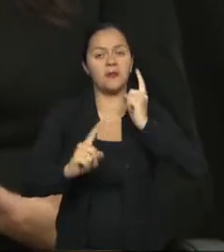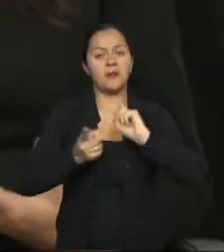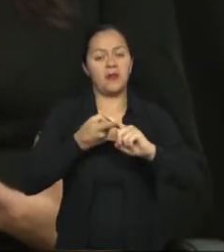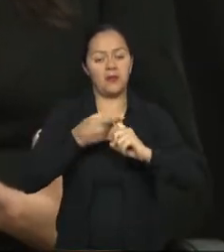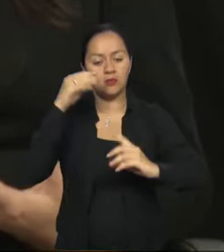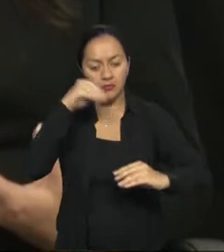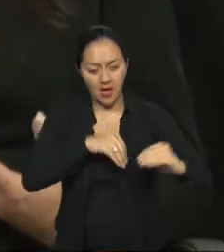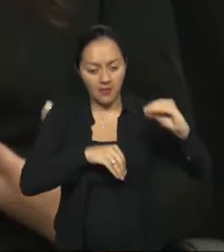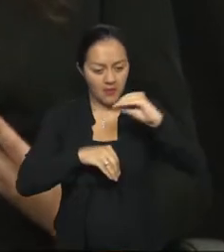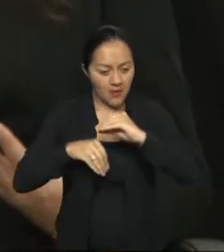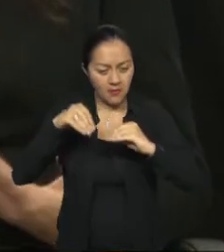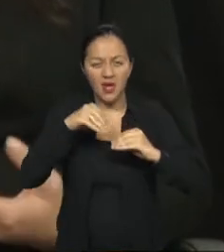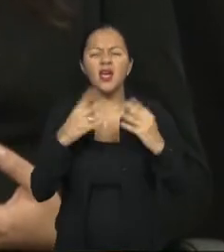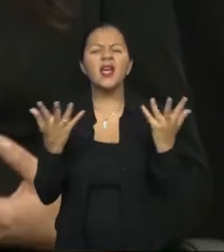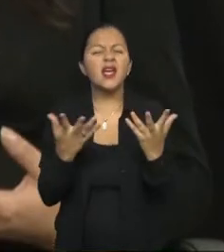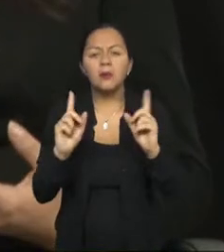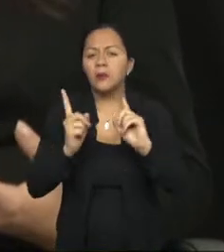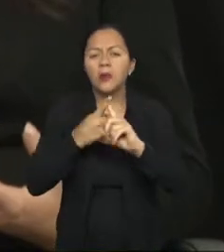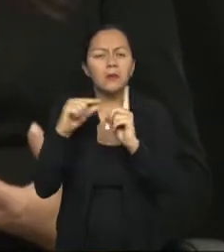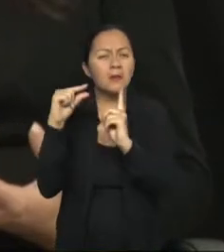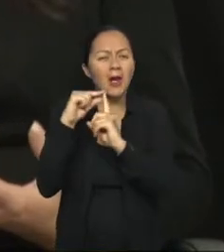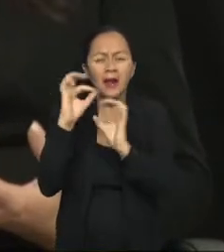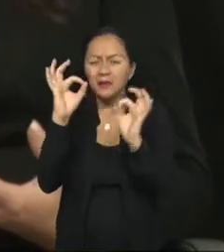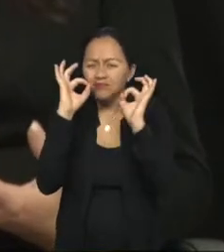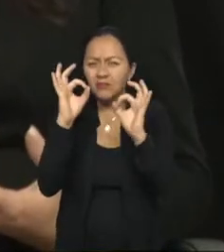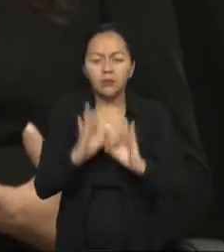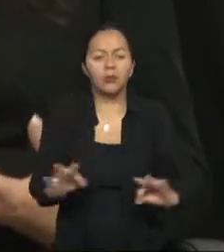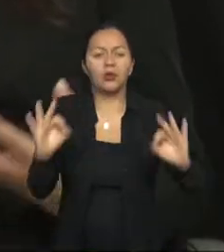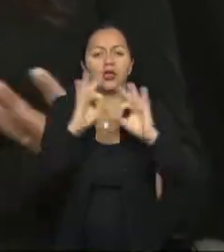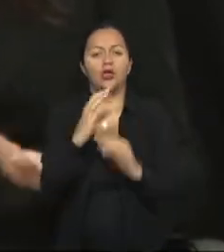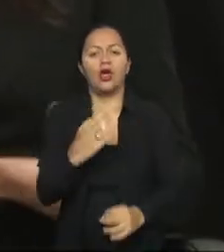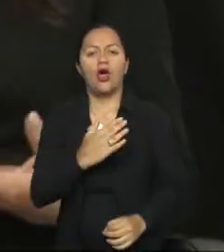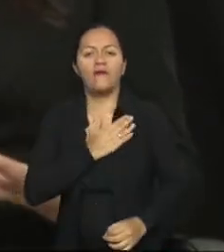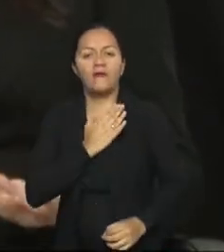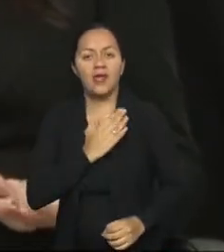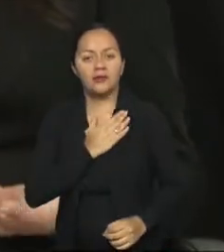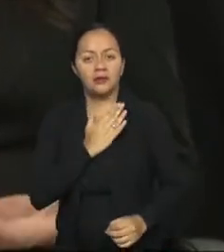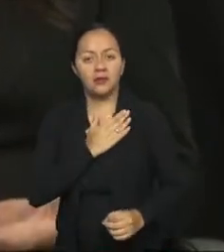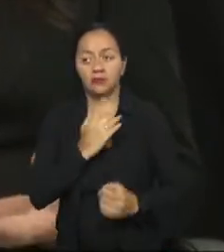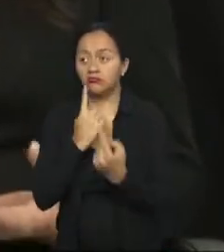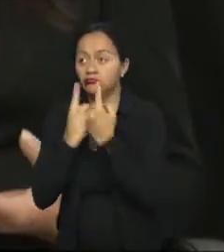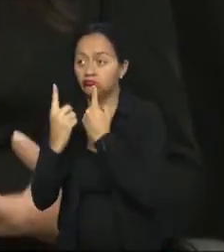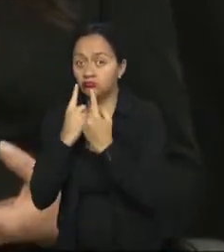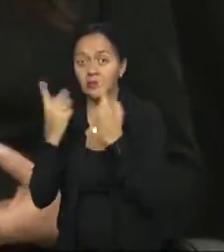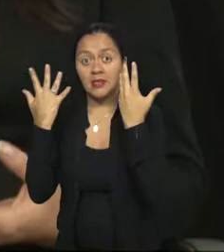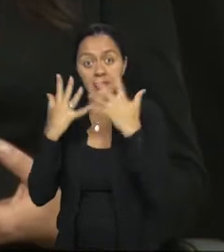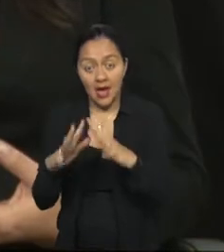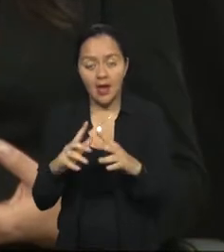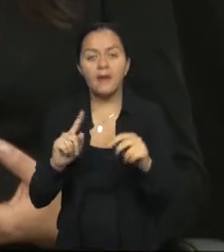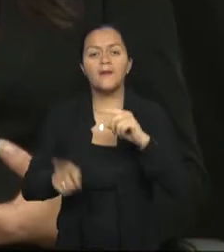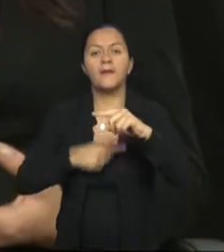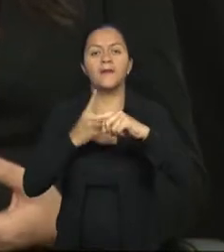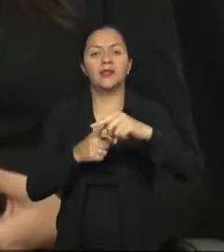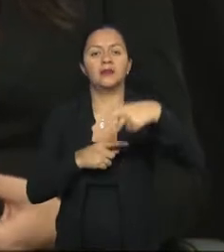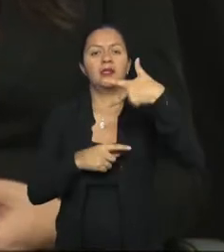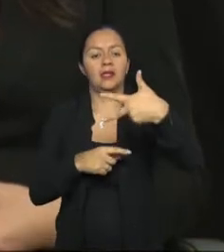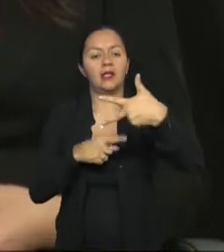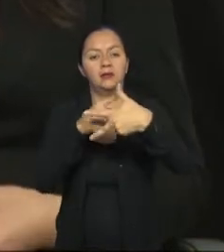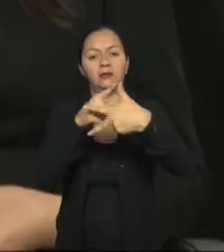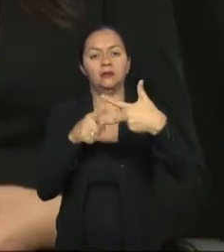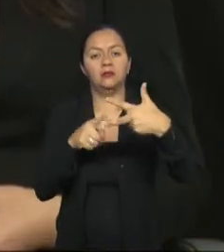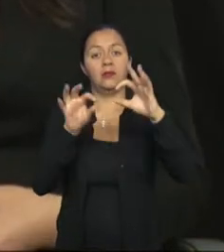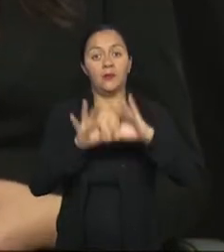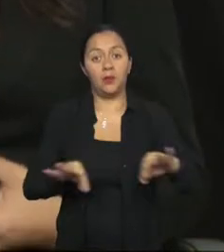establecer esta confianza y pues tener articulados estos tres actores importantes,